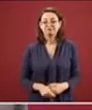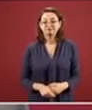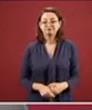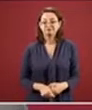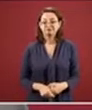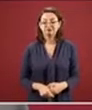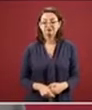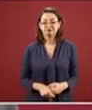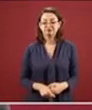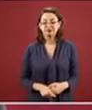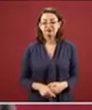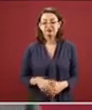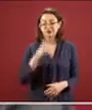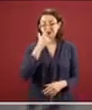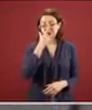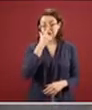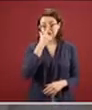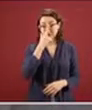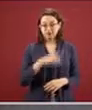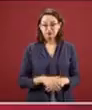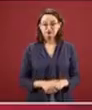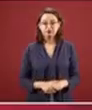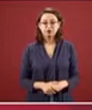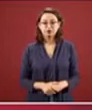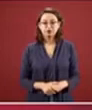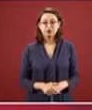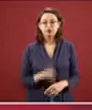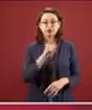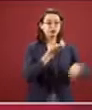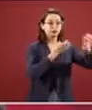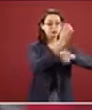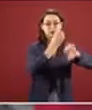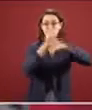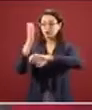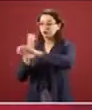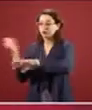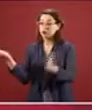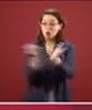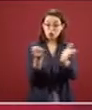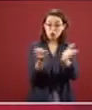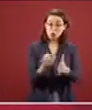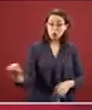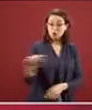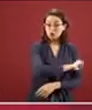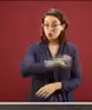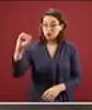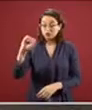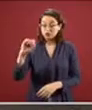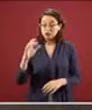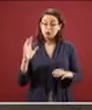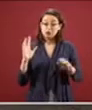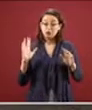O sea, si aumentan los impuestos en los estados, es una decisión